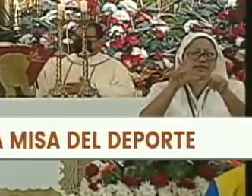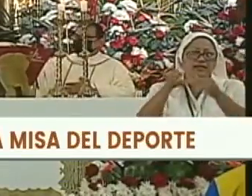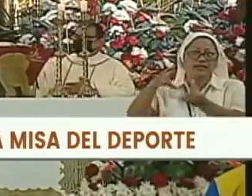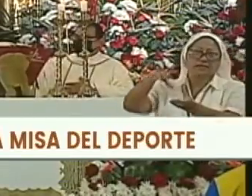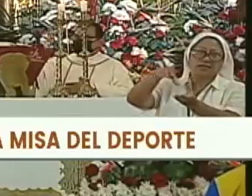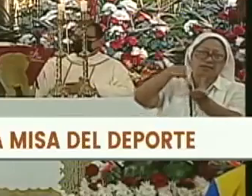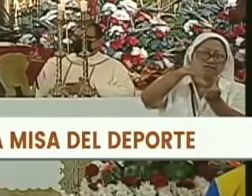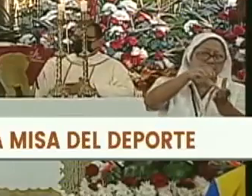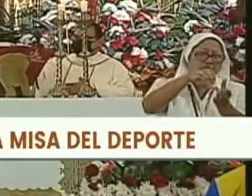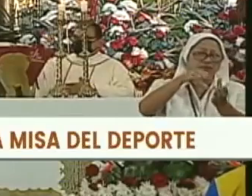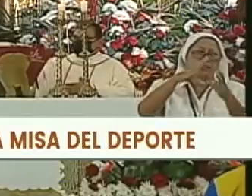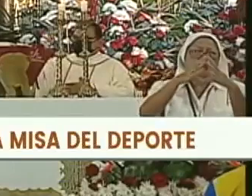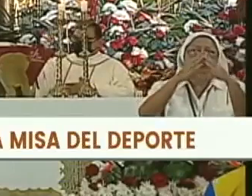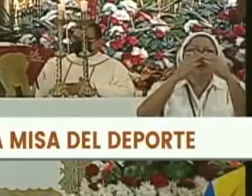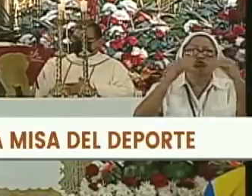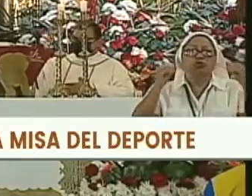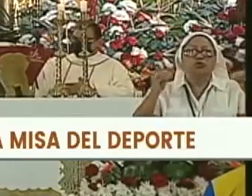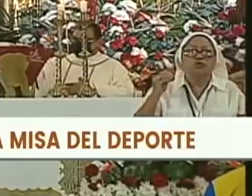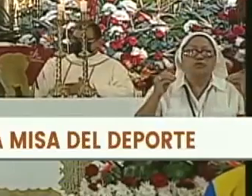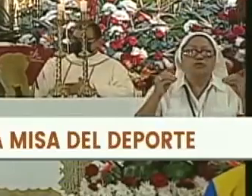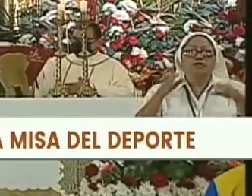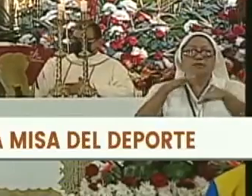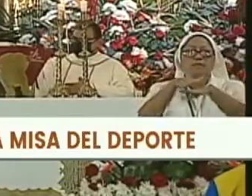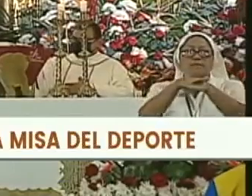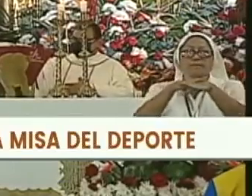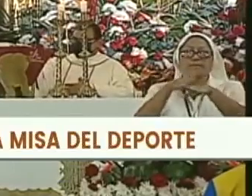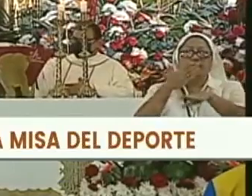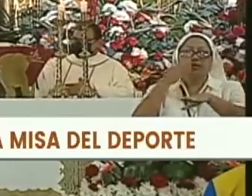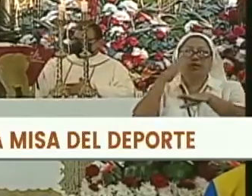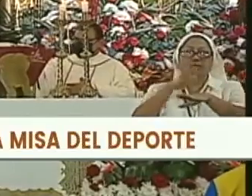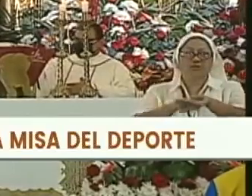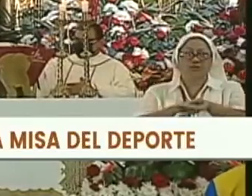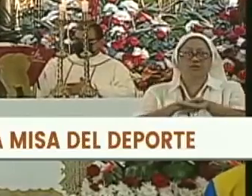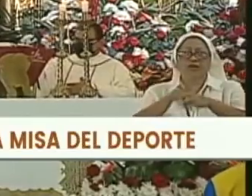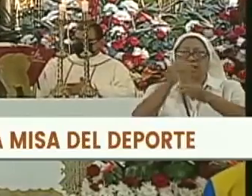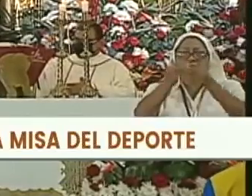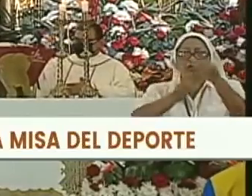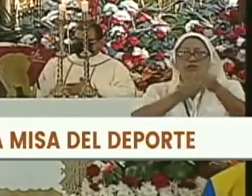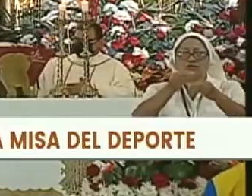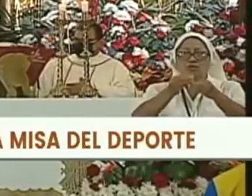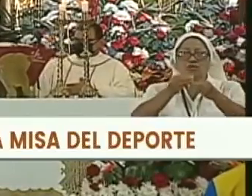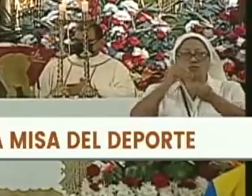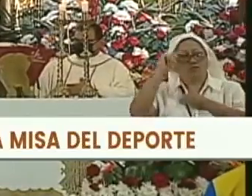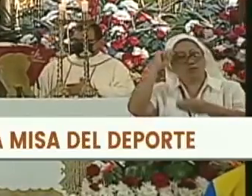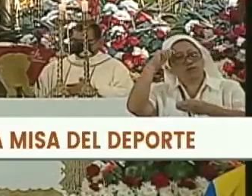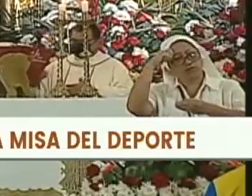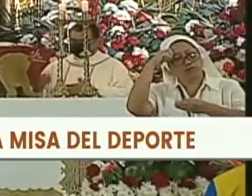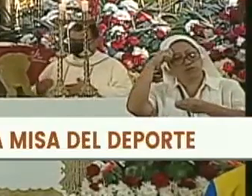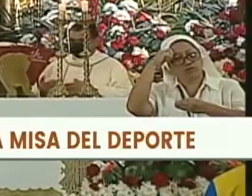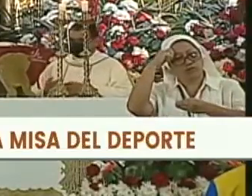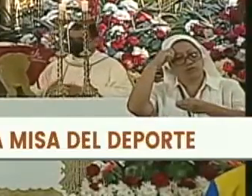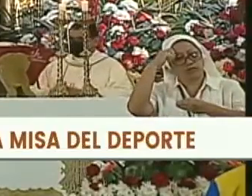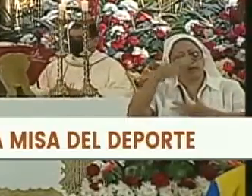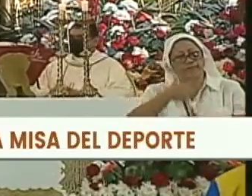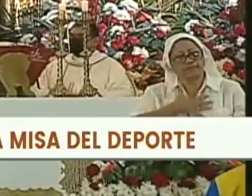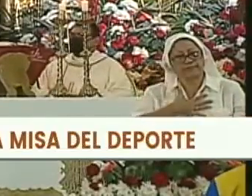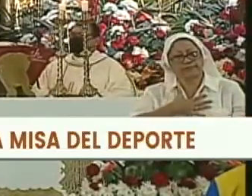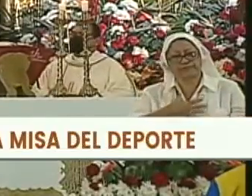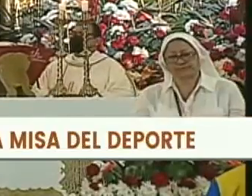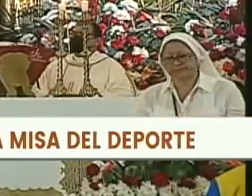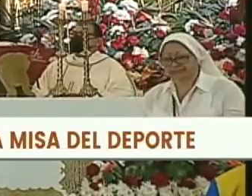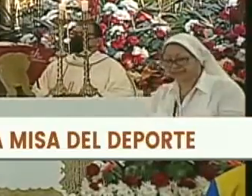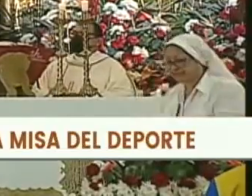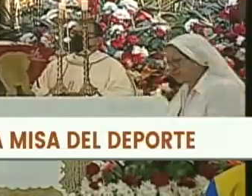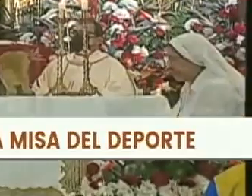será derramada por ustedes y por muchos para el perdón de los pecados hagan esto en conmemoración mía